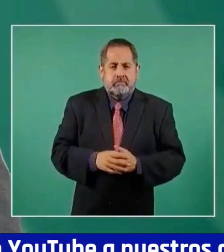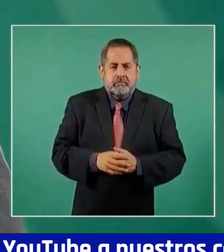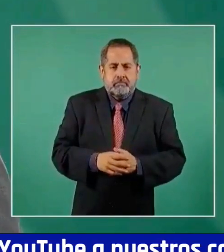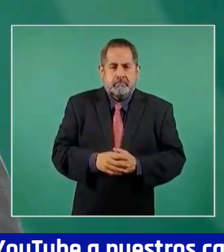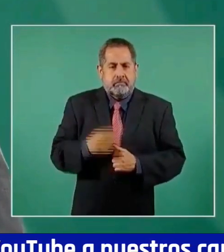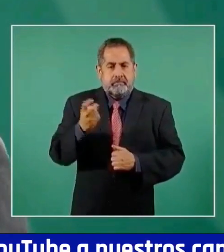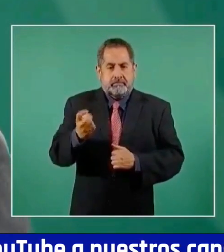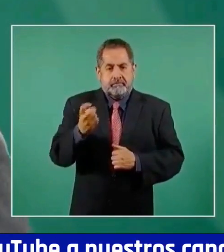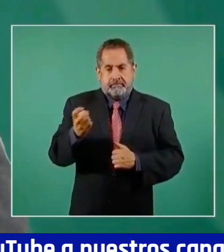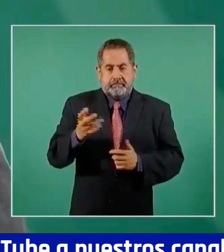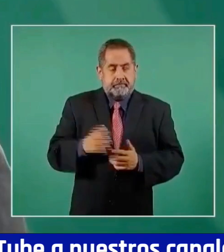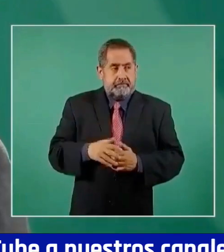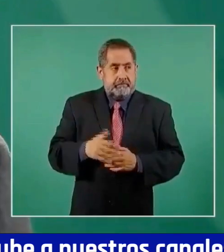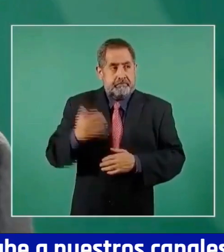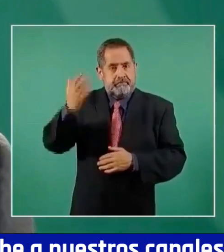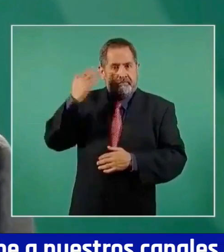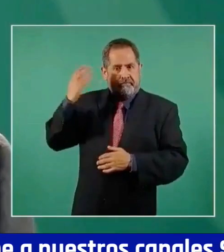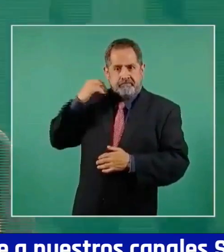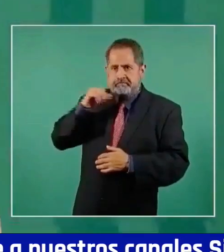Esto no pasa